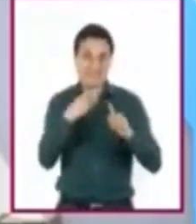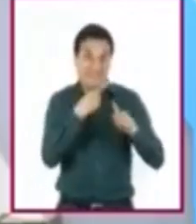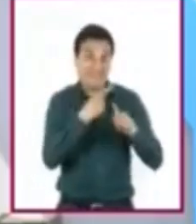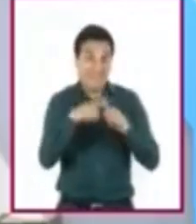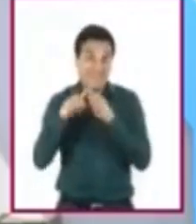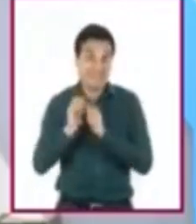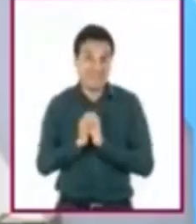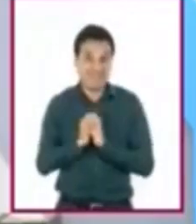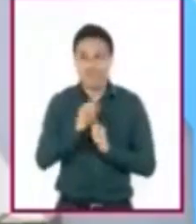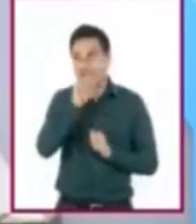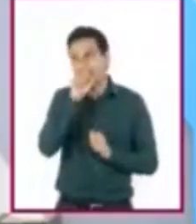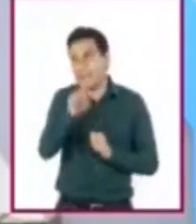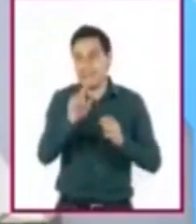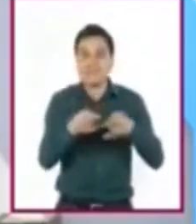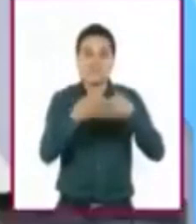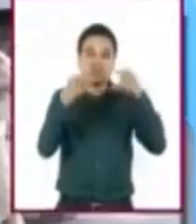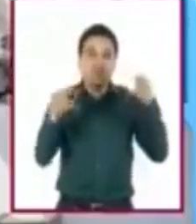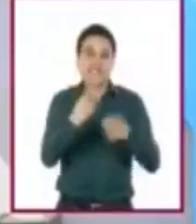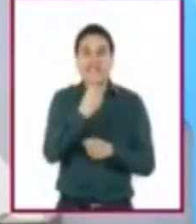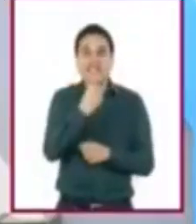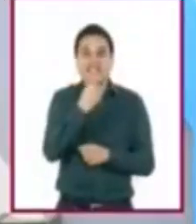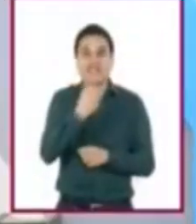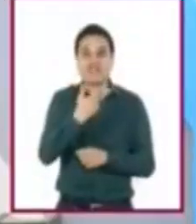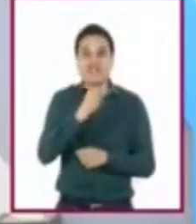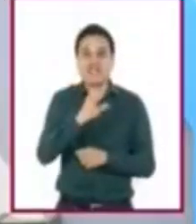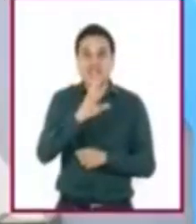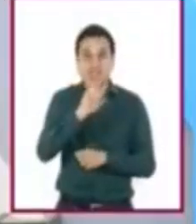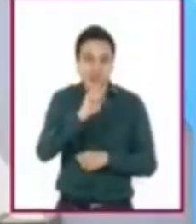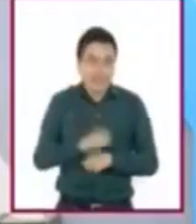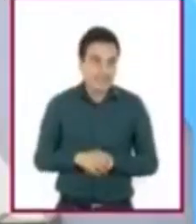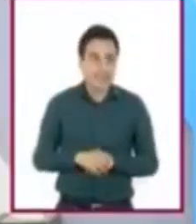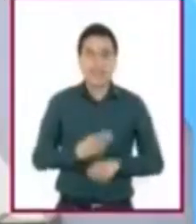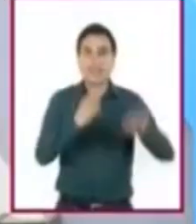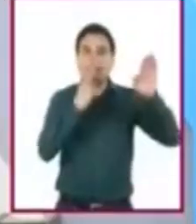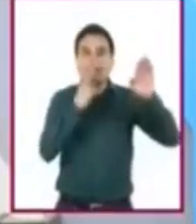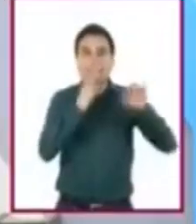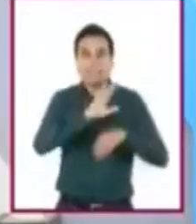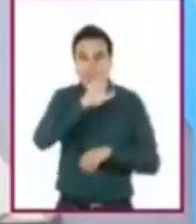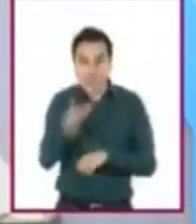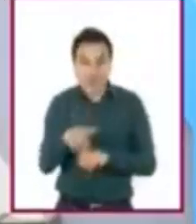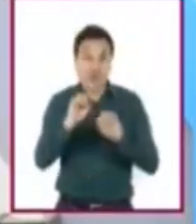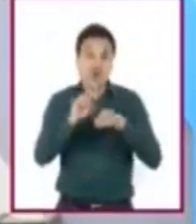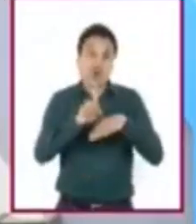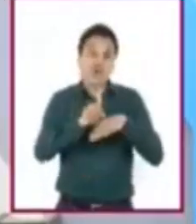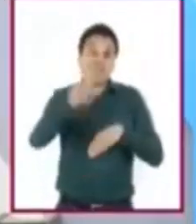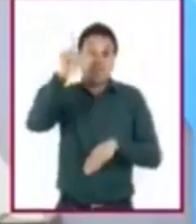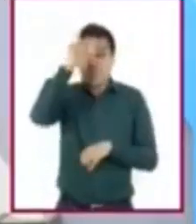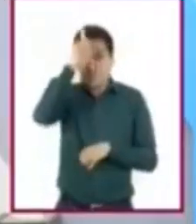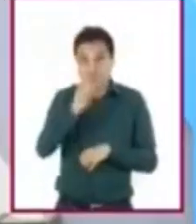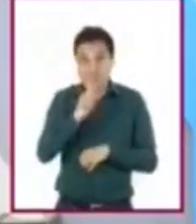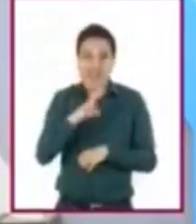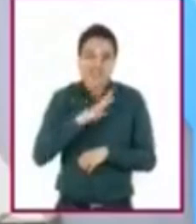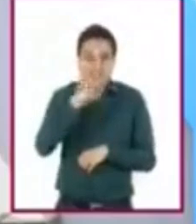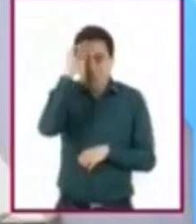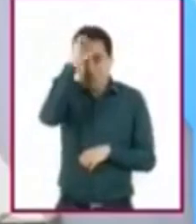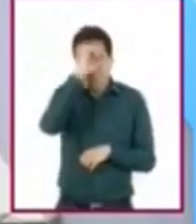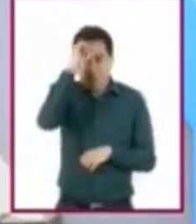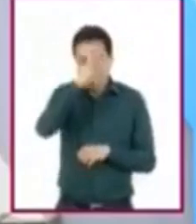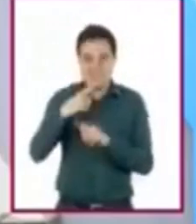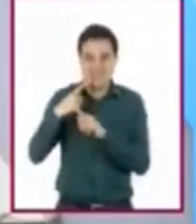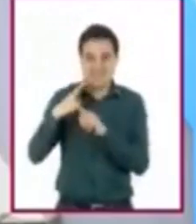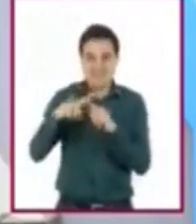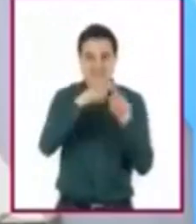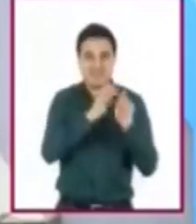de los niños héroes, la muerte de Hitler e incluso la llegada del hombre a la luna. Entonces, ¿qué papel juega la